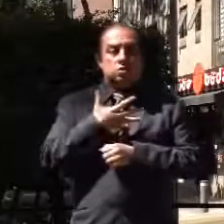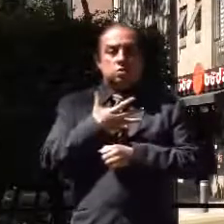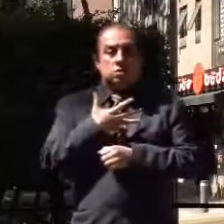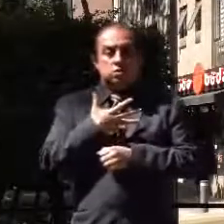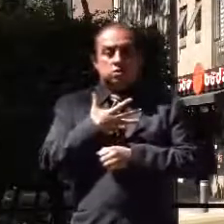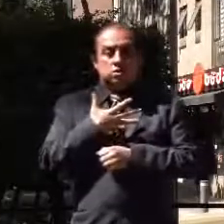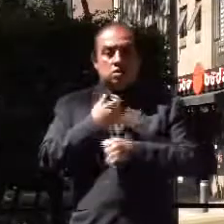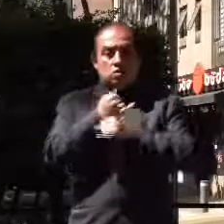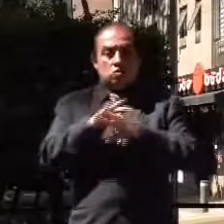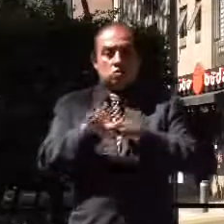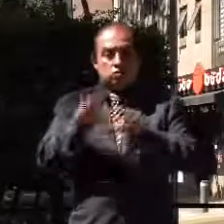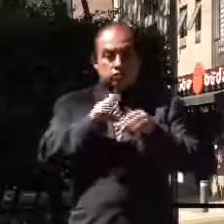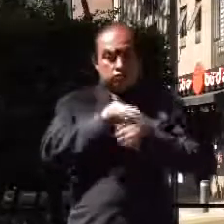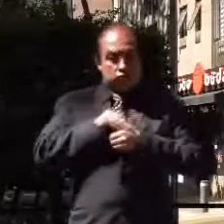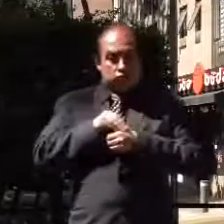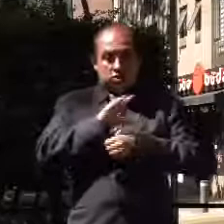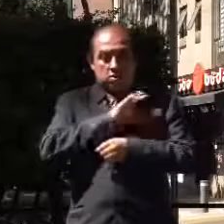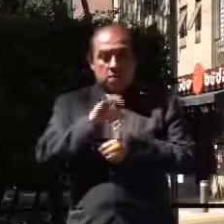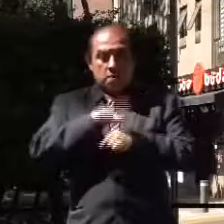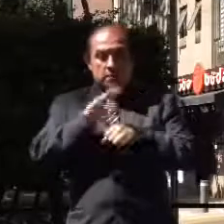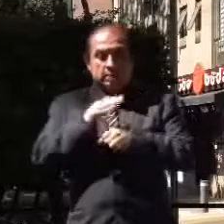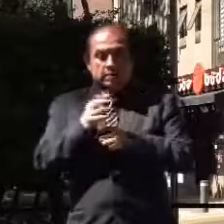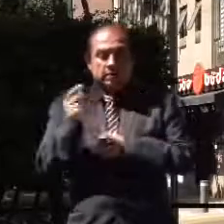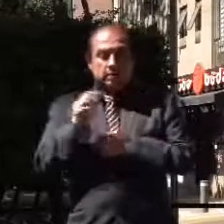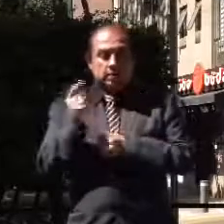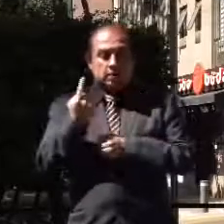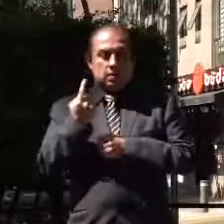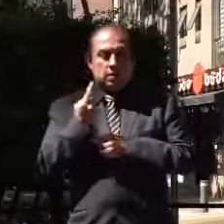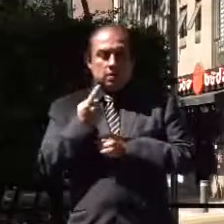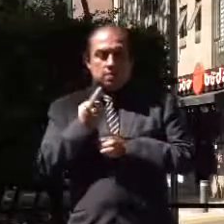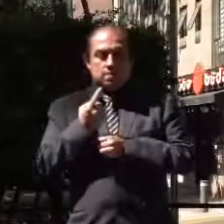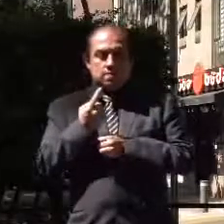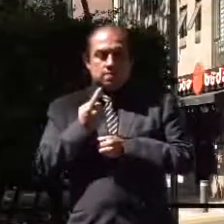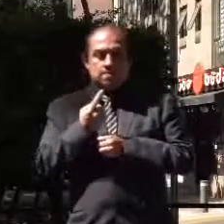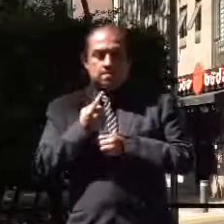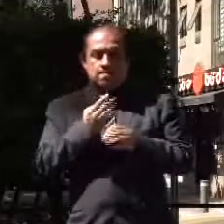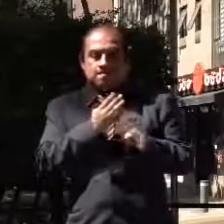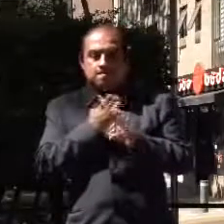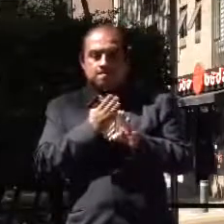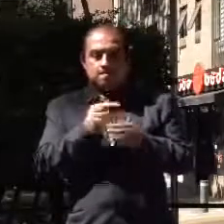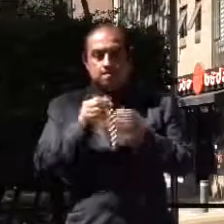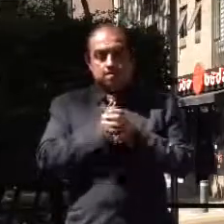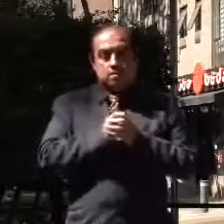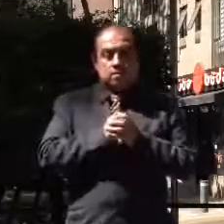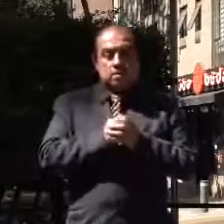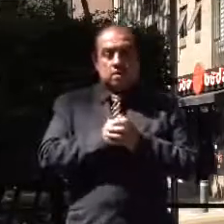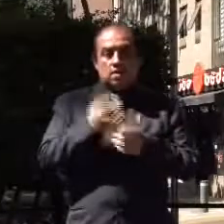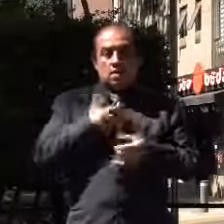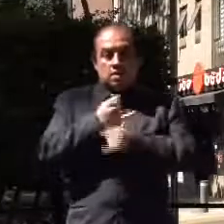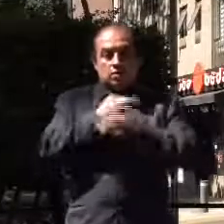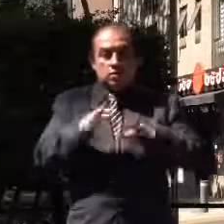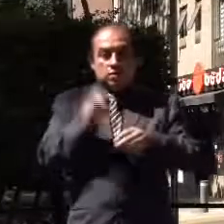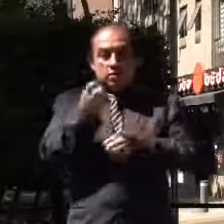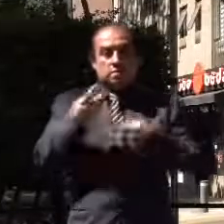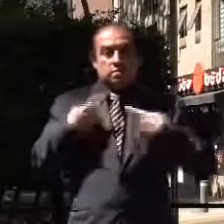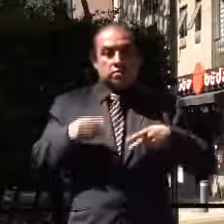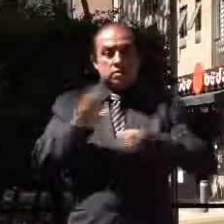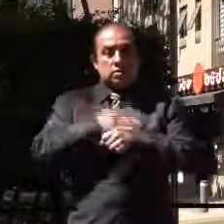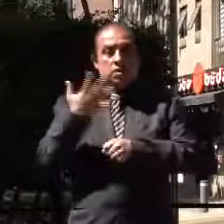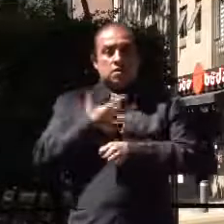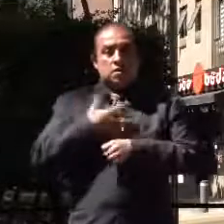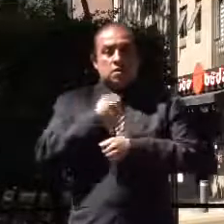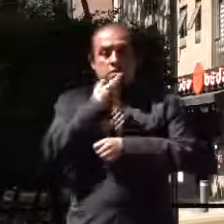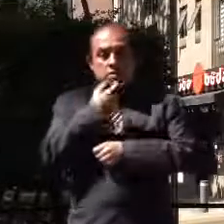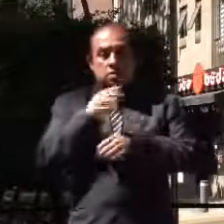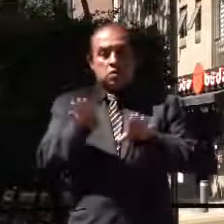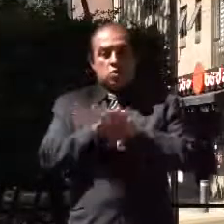puede, más que especular, dar la información de estas personas, por qué tenían los medicamentos y cómo